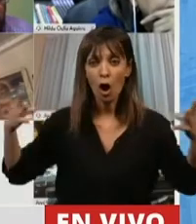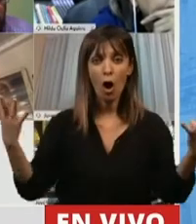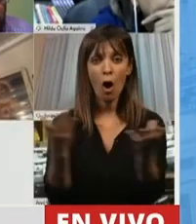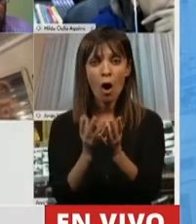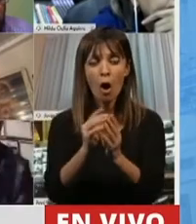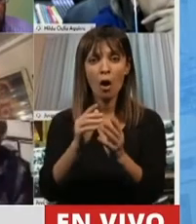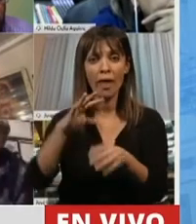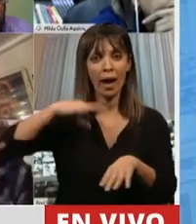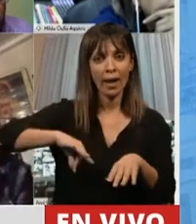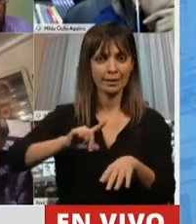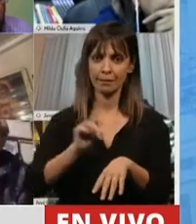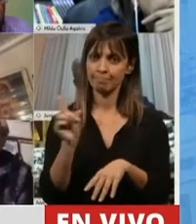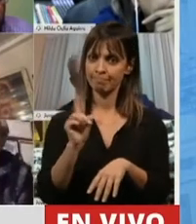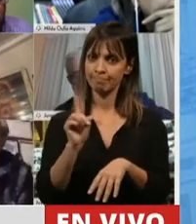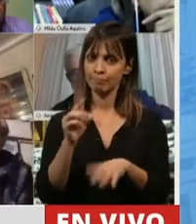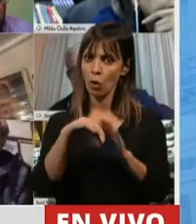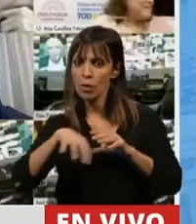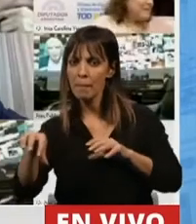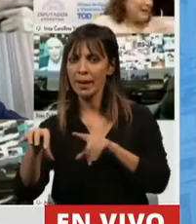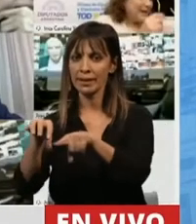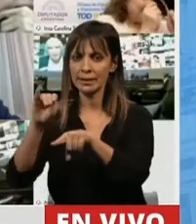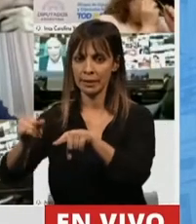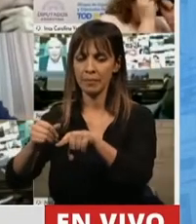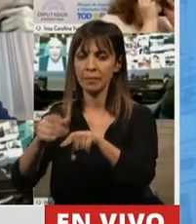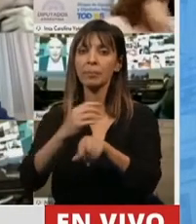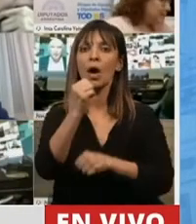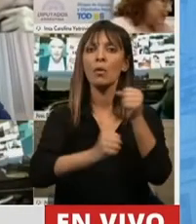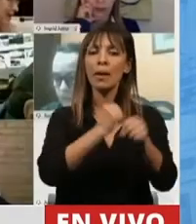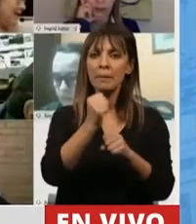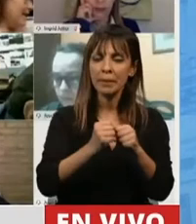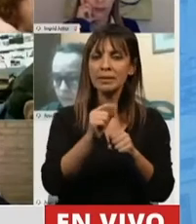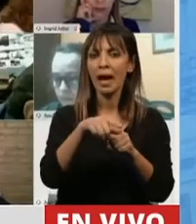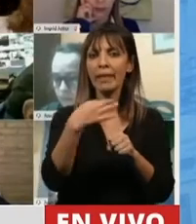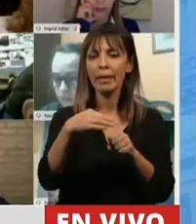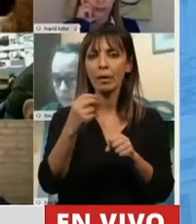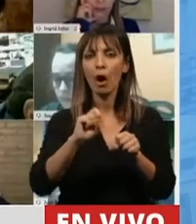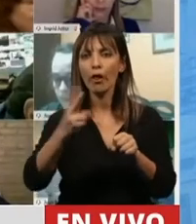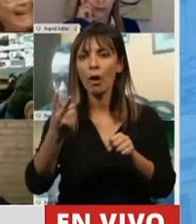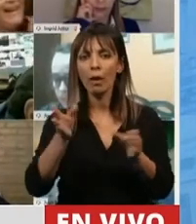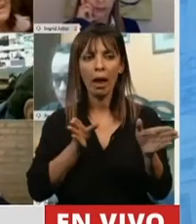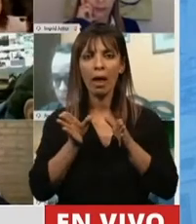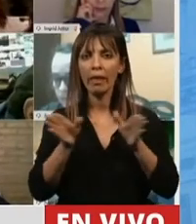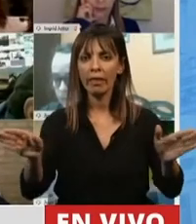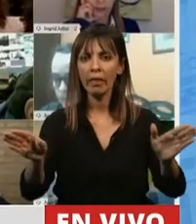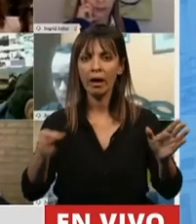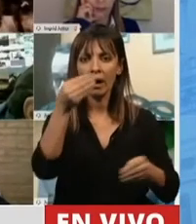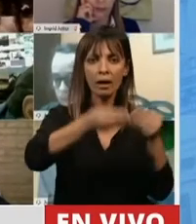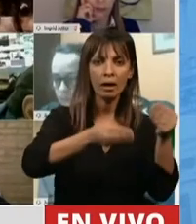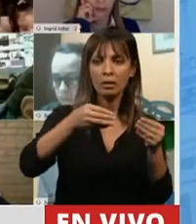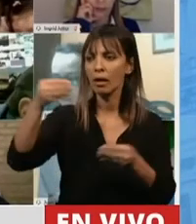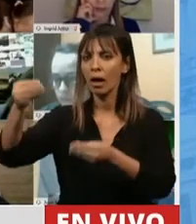ganancias, con lo cual obliga a las empresas a llevar una doble contabilidad para poder hacer estos